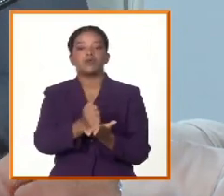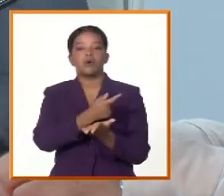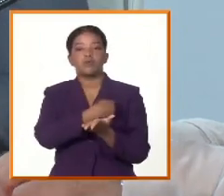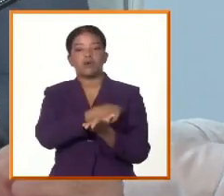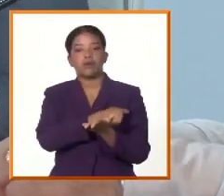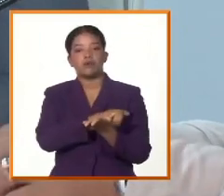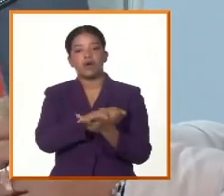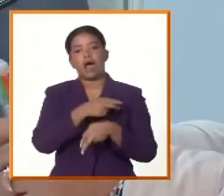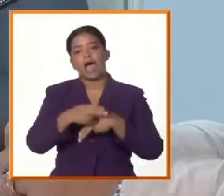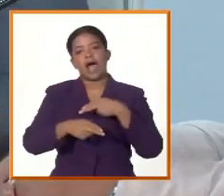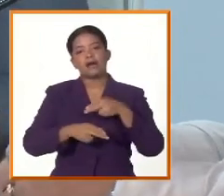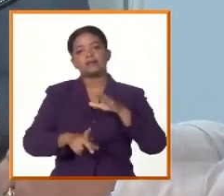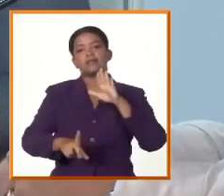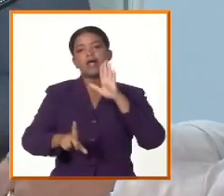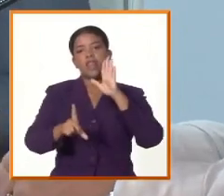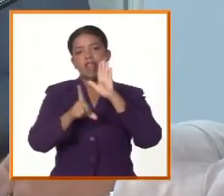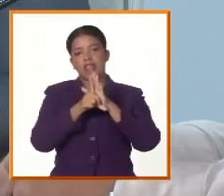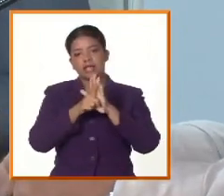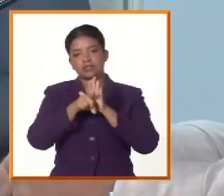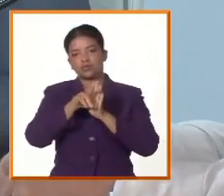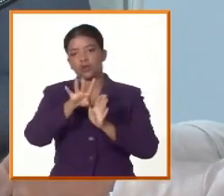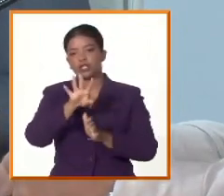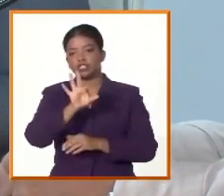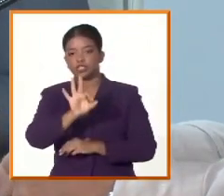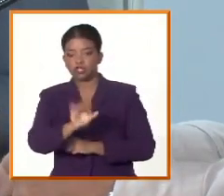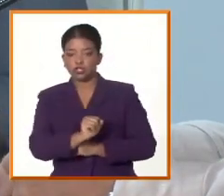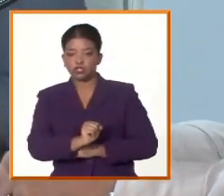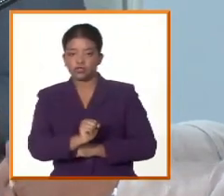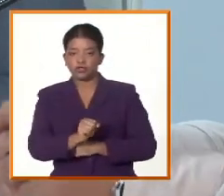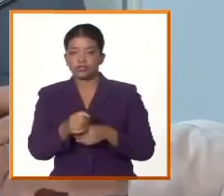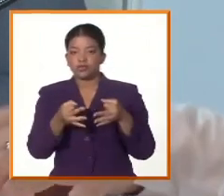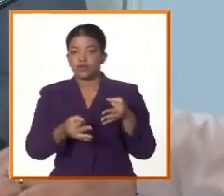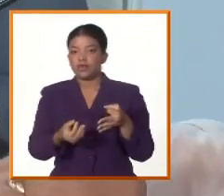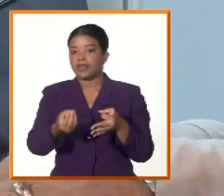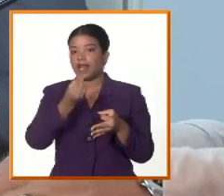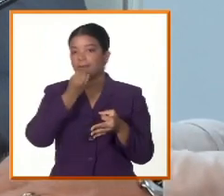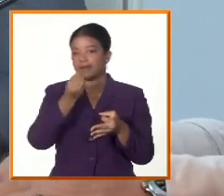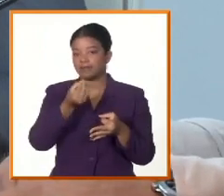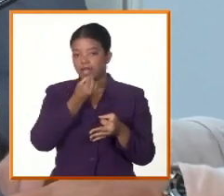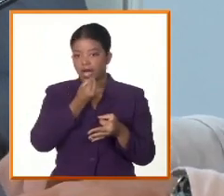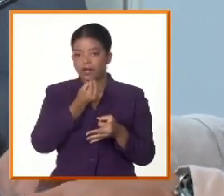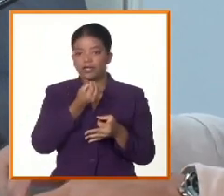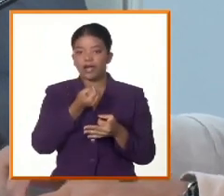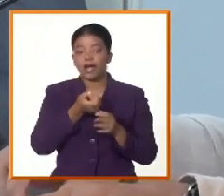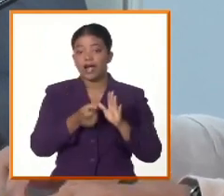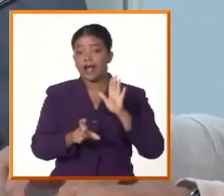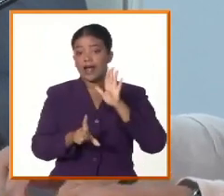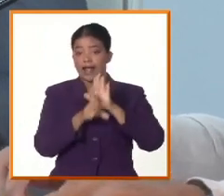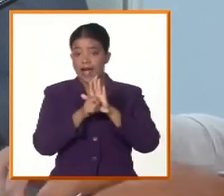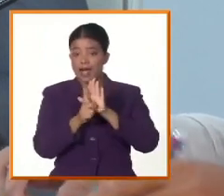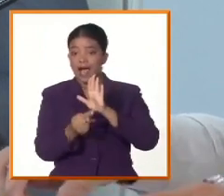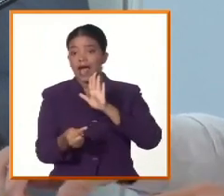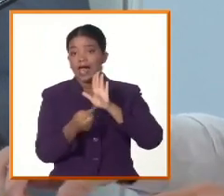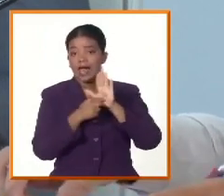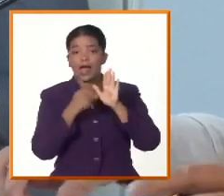ley de soberanía alimentaria seguridad alimentaria y nutricional yo creo que en esa ley promulgada en el 2022 por nuestra